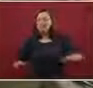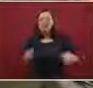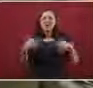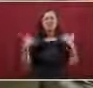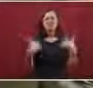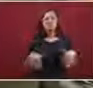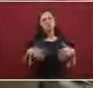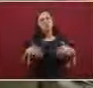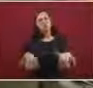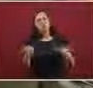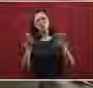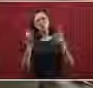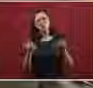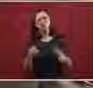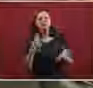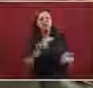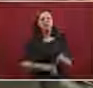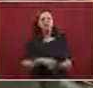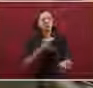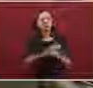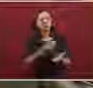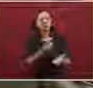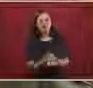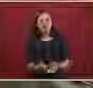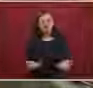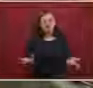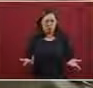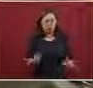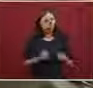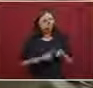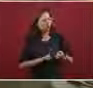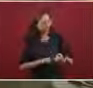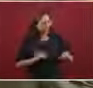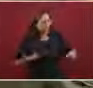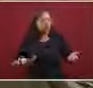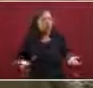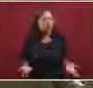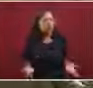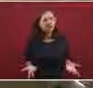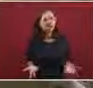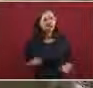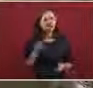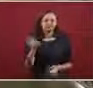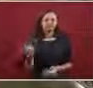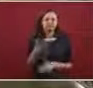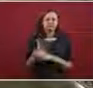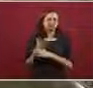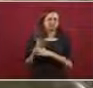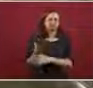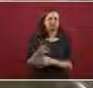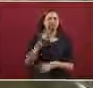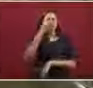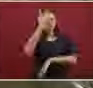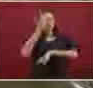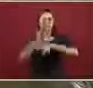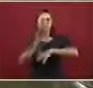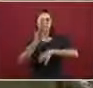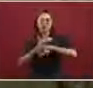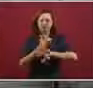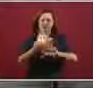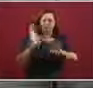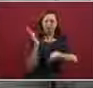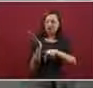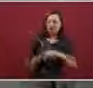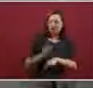incluso oro. Dice que no saben dónde quedó, acusa esto, también dice que pues bueno, él en Estados Unidos fue exonerado,